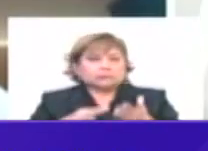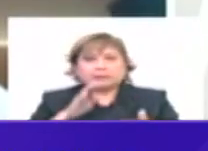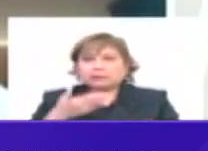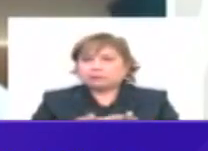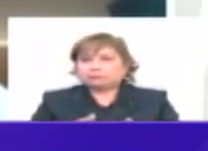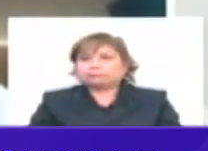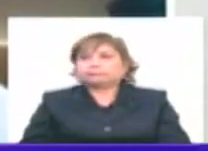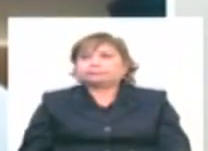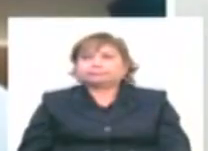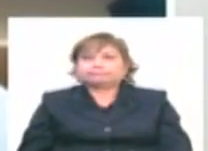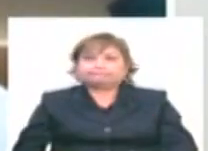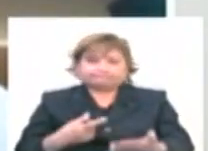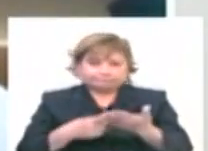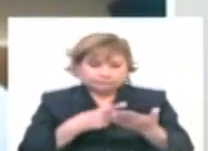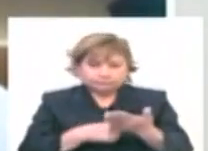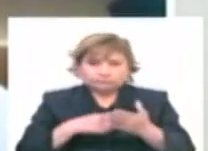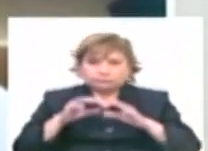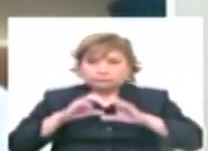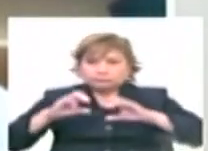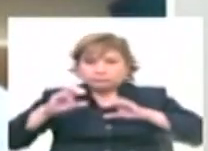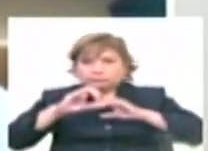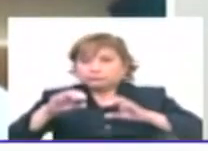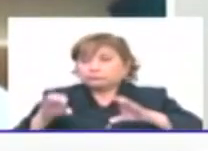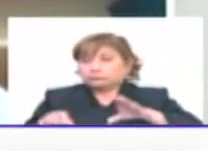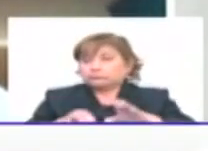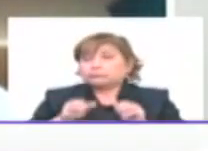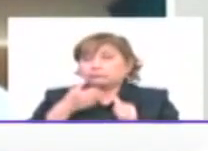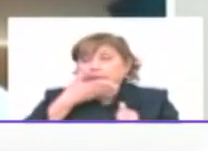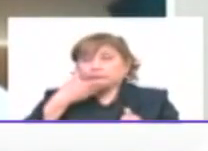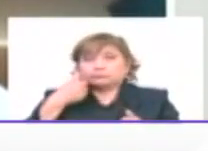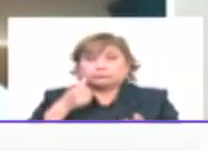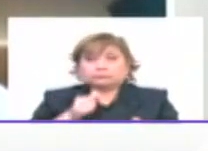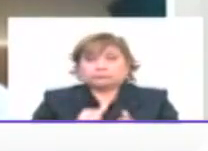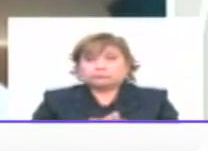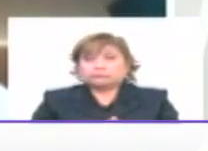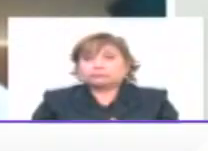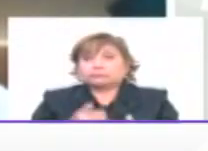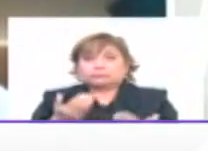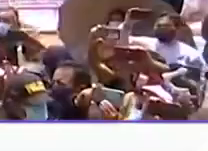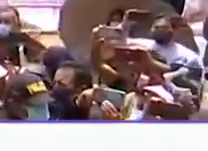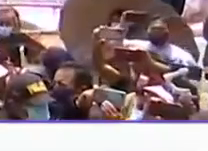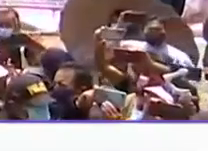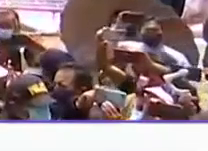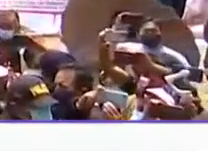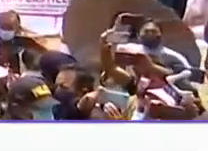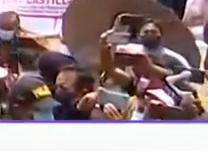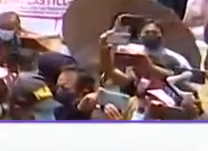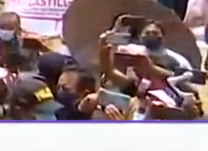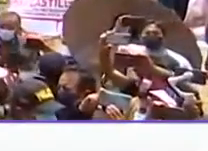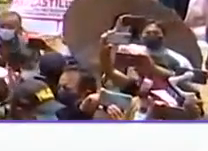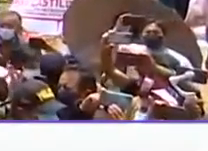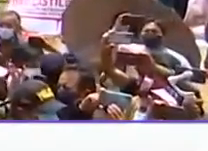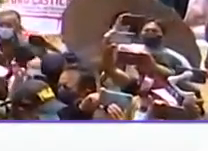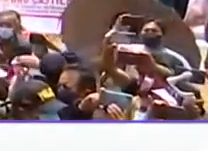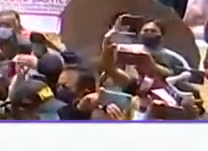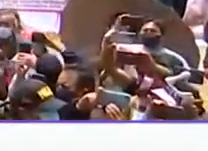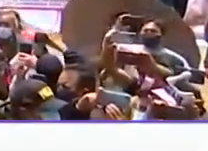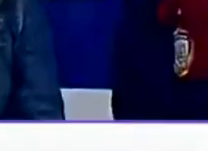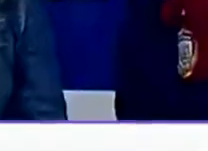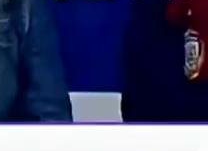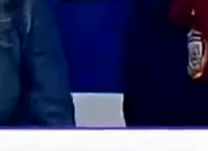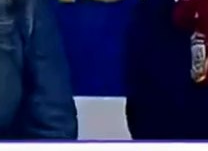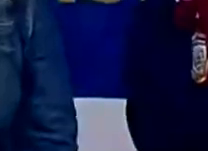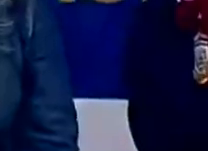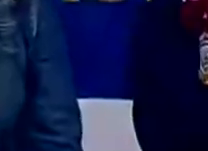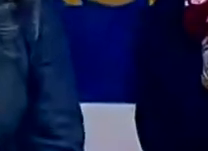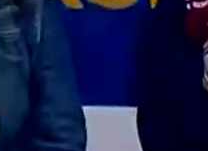otros. Debatirse aisladamente solo hace que se vulnere el principio del balance de poderes. Los congresistas también criticaron